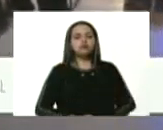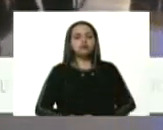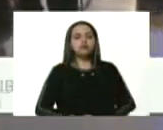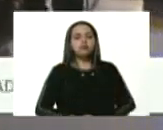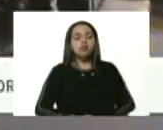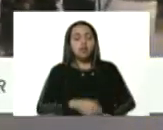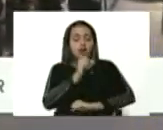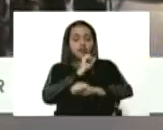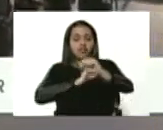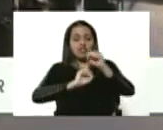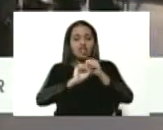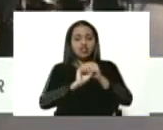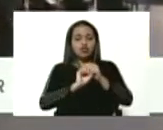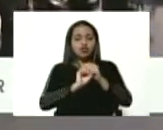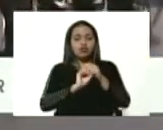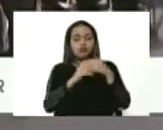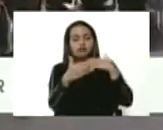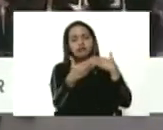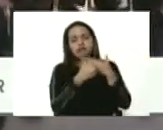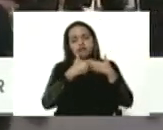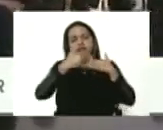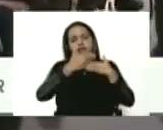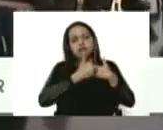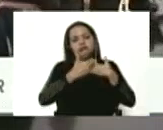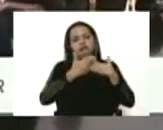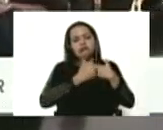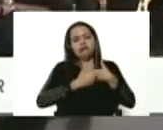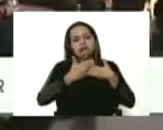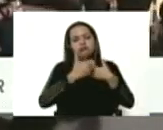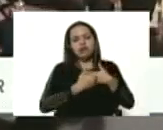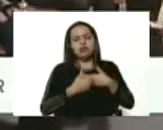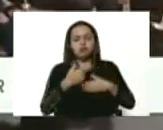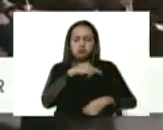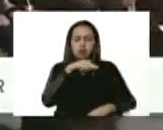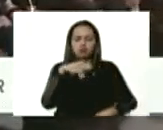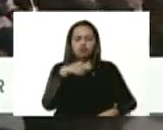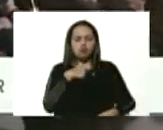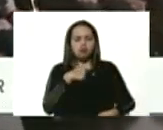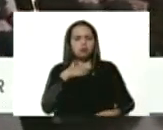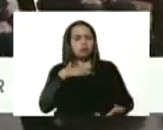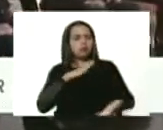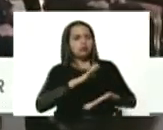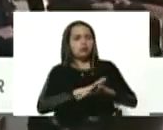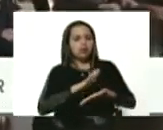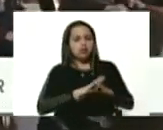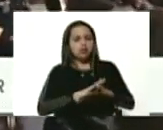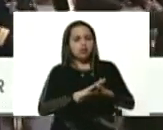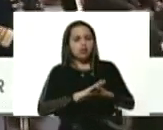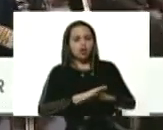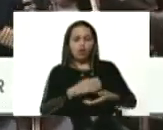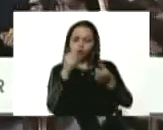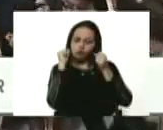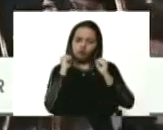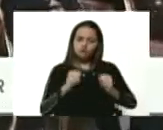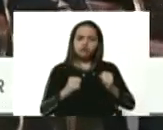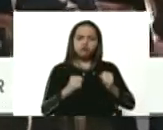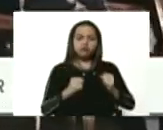enfrentando sus amenazas con serenidad, con aplomo,